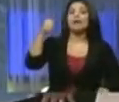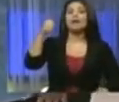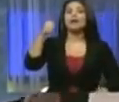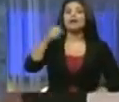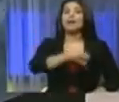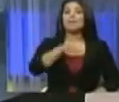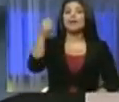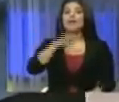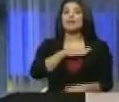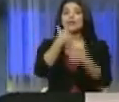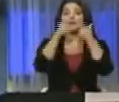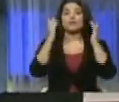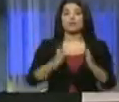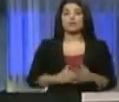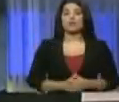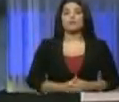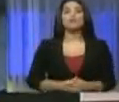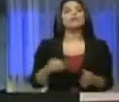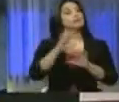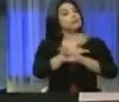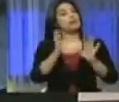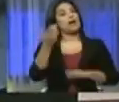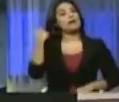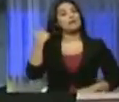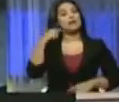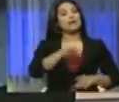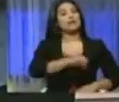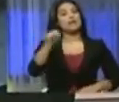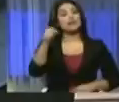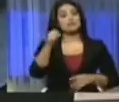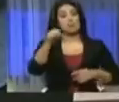inmortal del Libertador. Allí estuvo en el barrio Paraíso Azul.